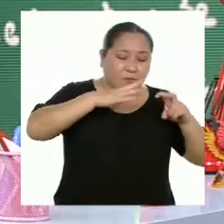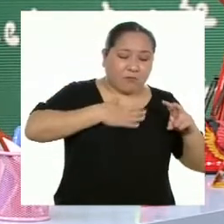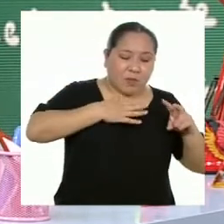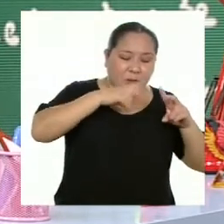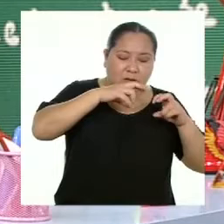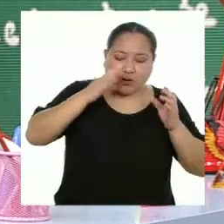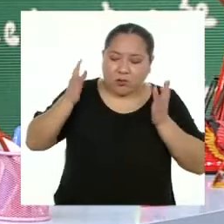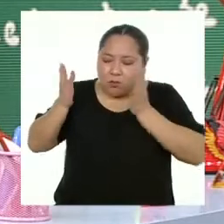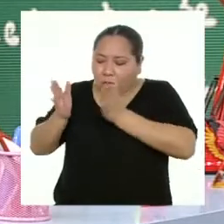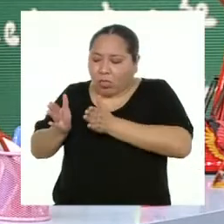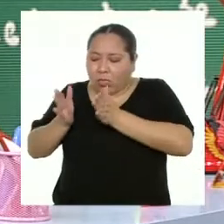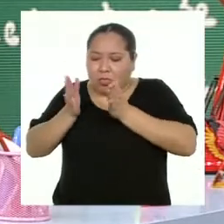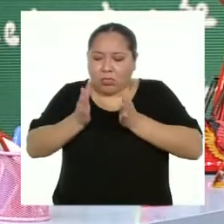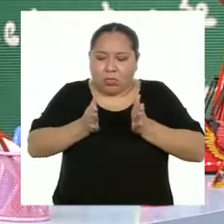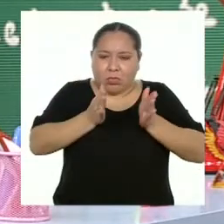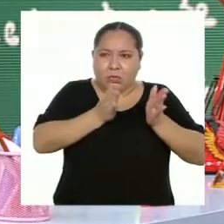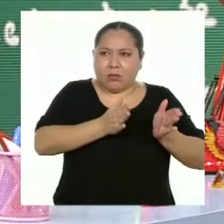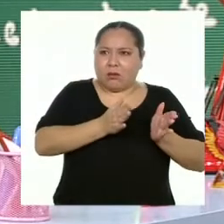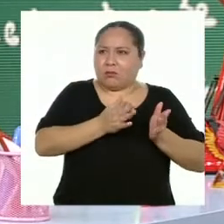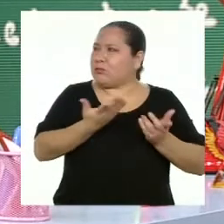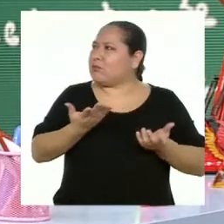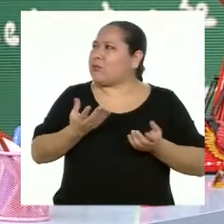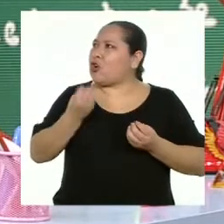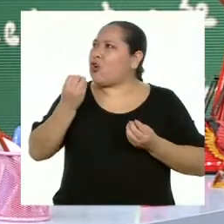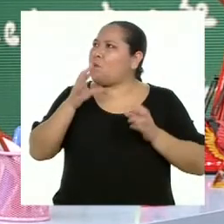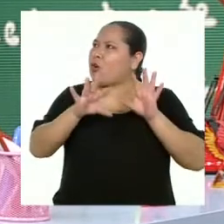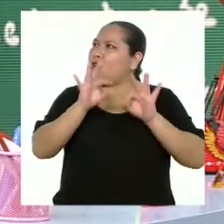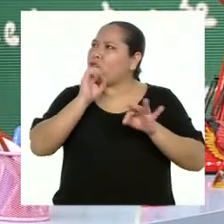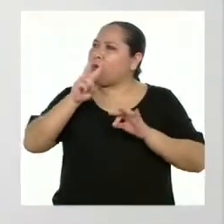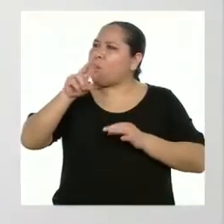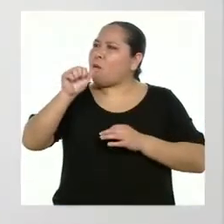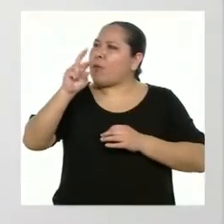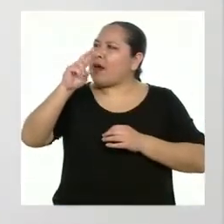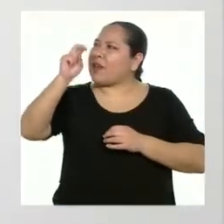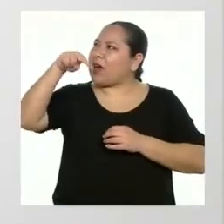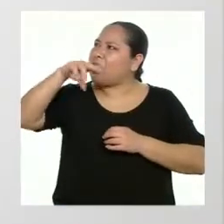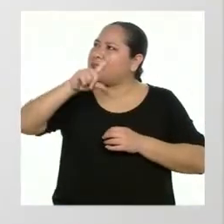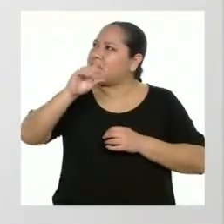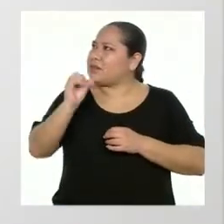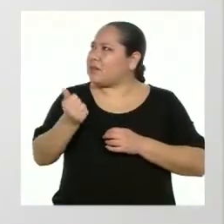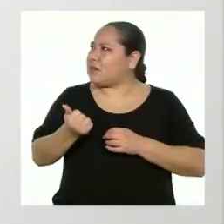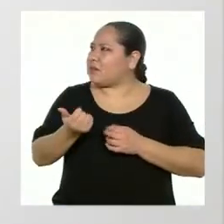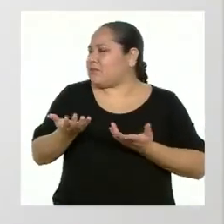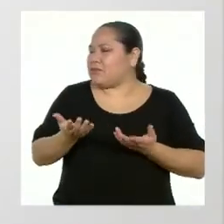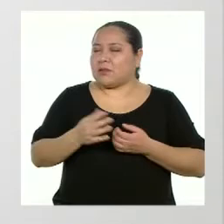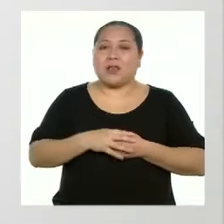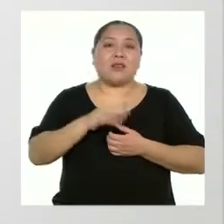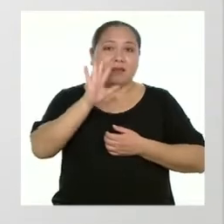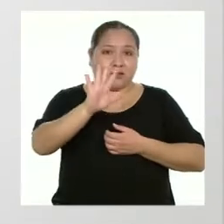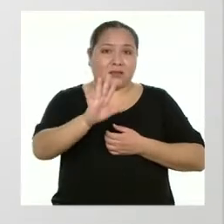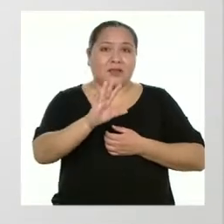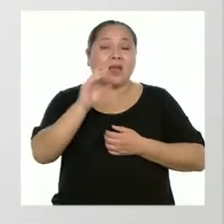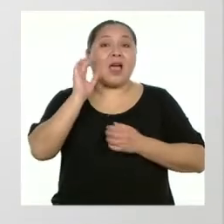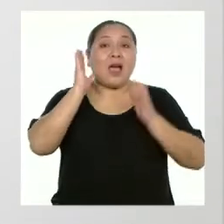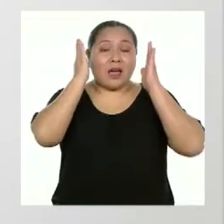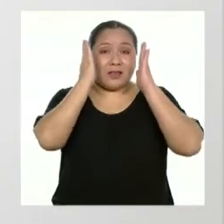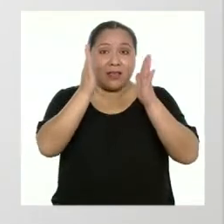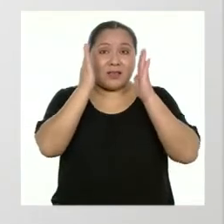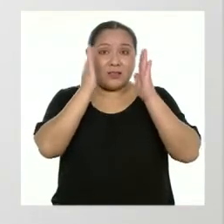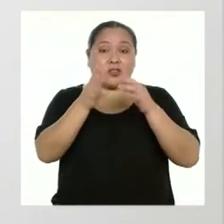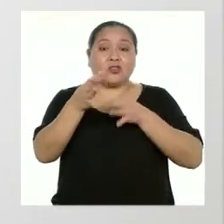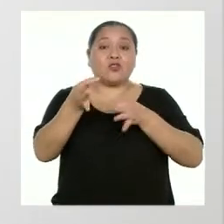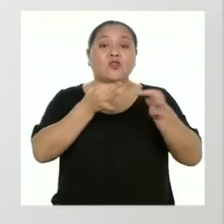¿qué necesitamos para determinar la varianza de la muestra? A eso vamos, Yaremis. Mucha atención